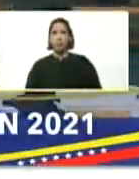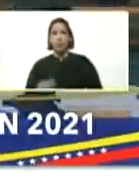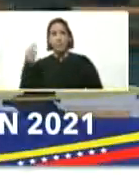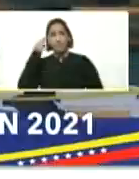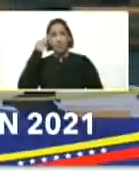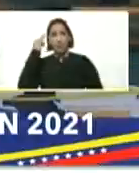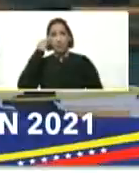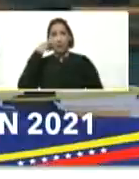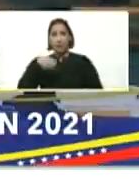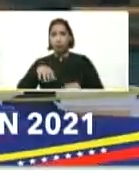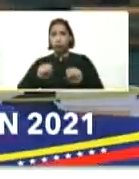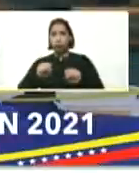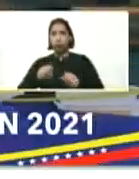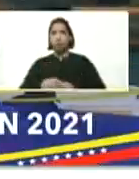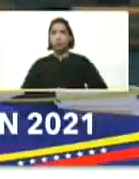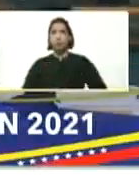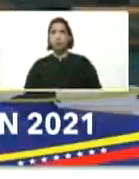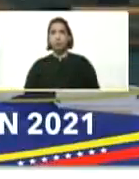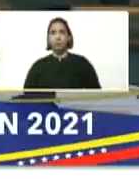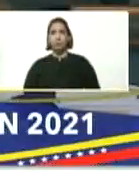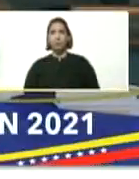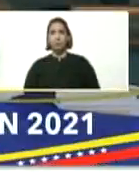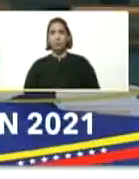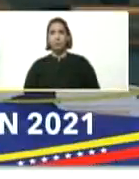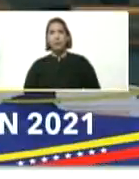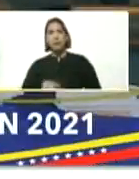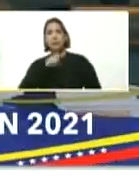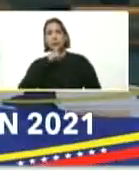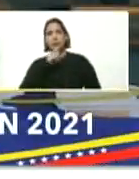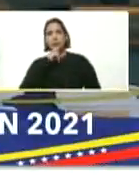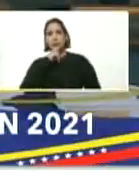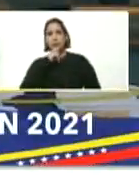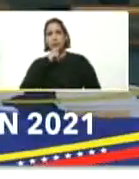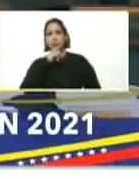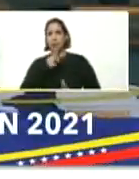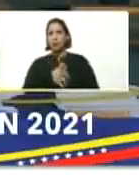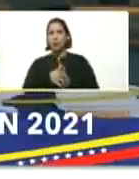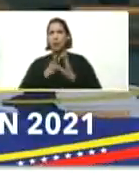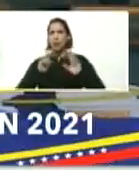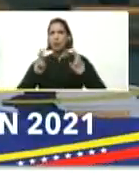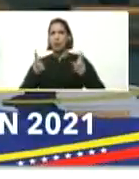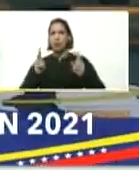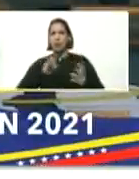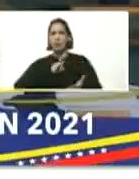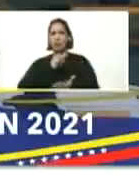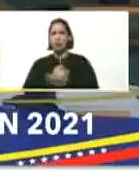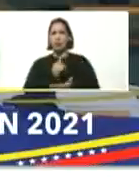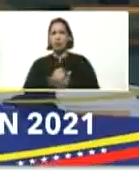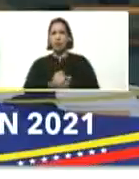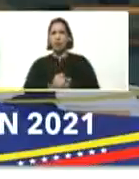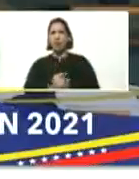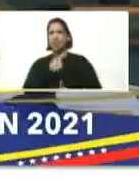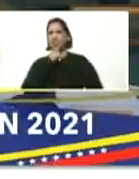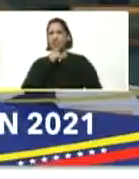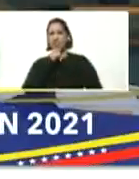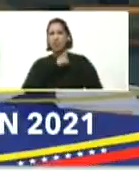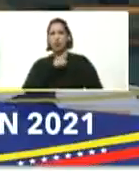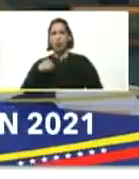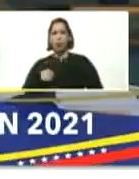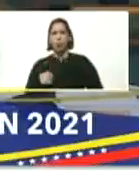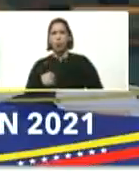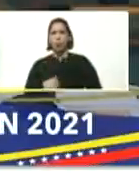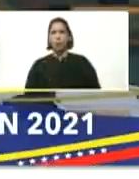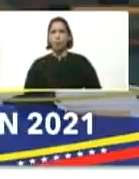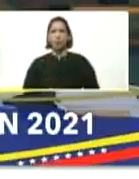los colonizados, el difícil e indefinido tema de la identidad, el quiénes somos y el